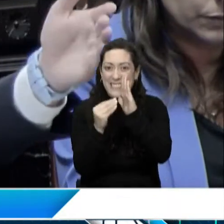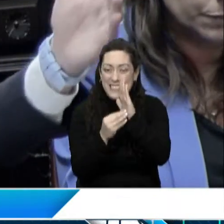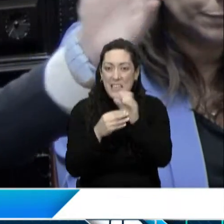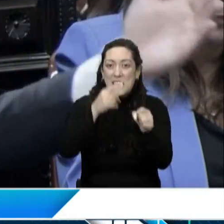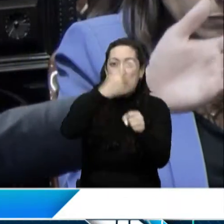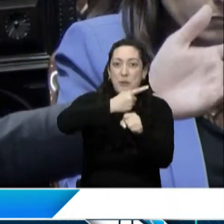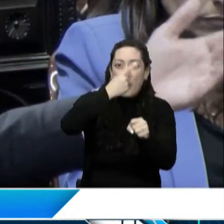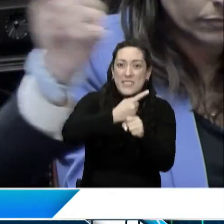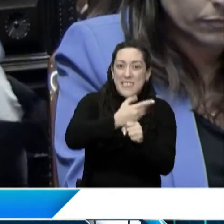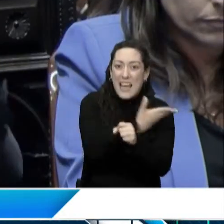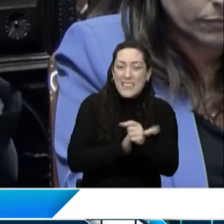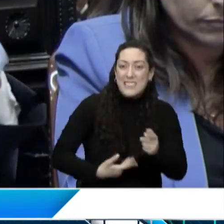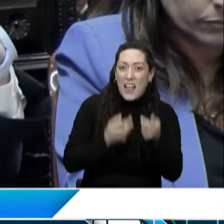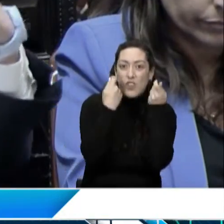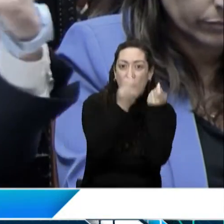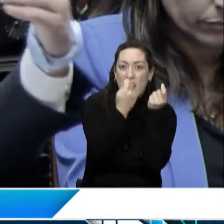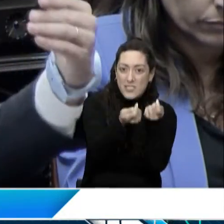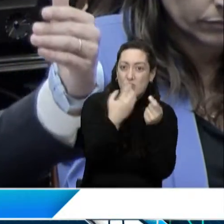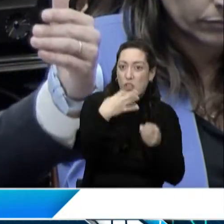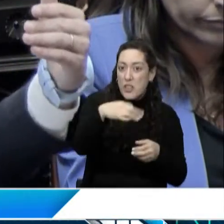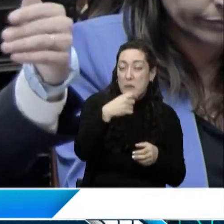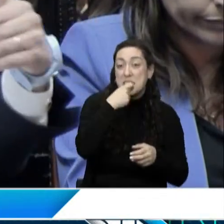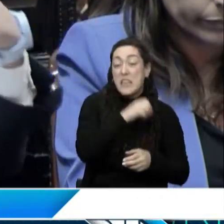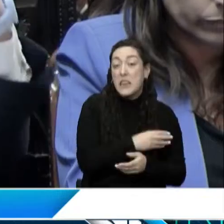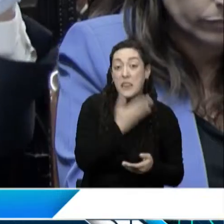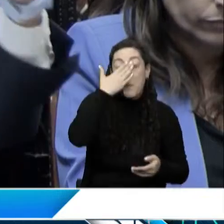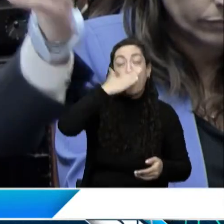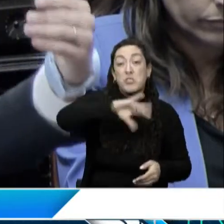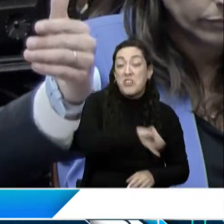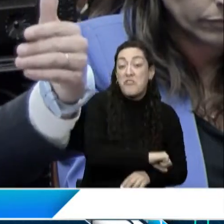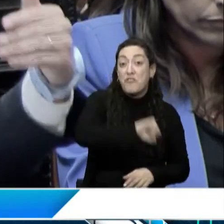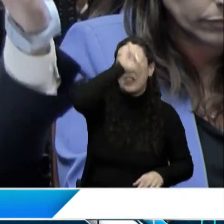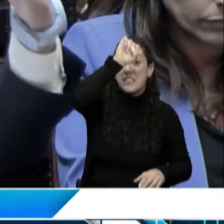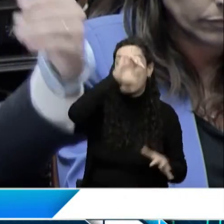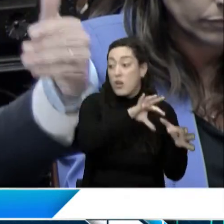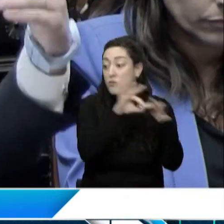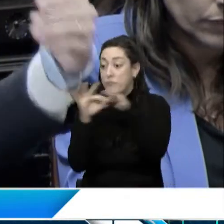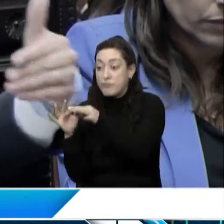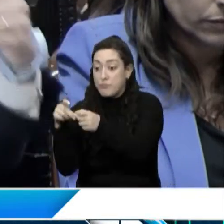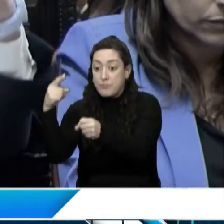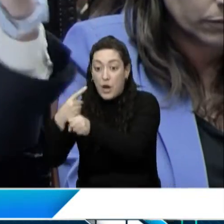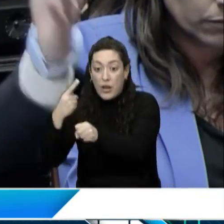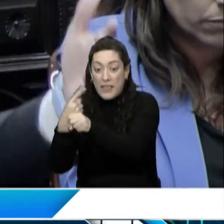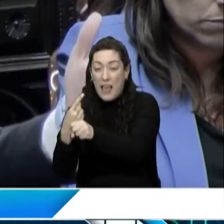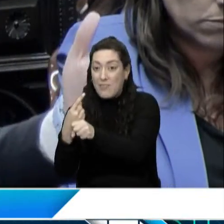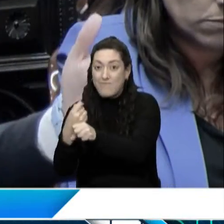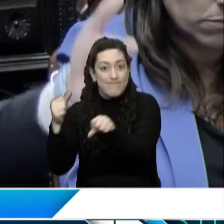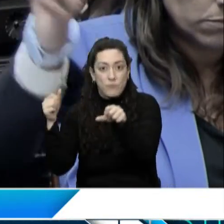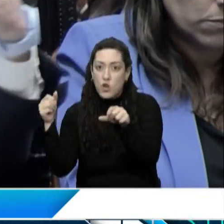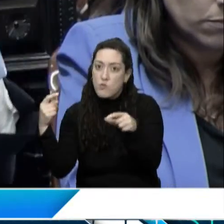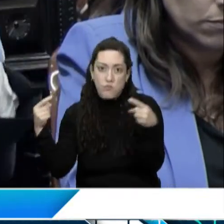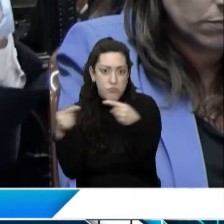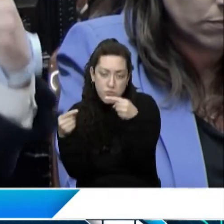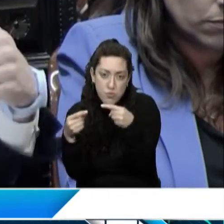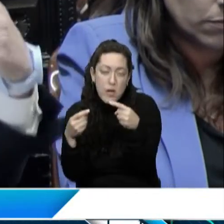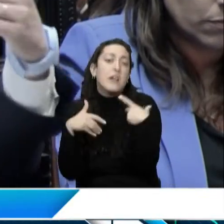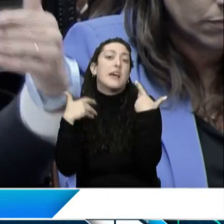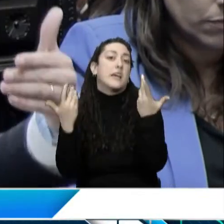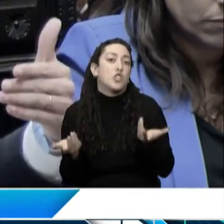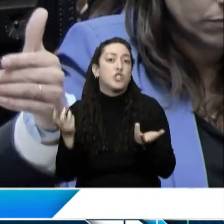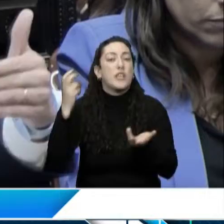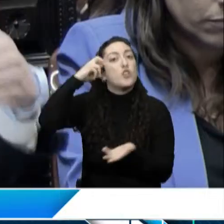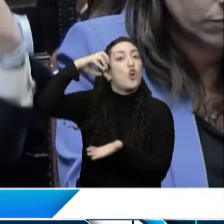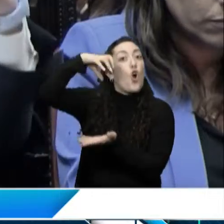priorizarse el gasto del Estado. Si después por la inflación no corresponde esa prioridad señalada en el presupuesto, lo que viene a hacer